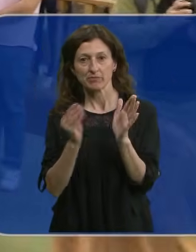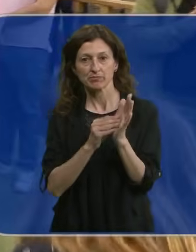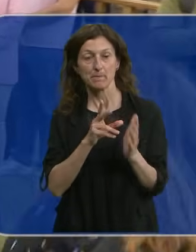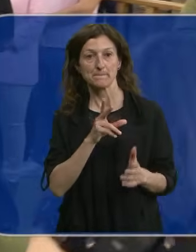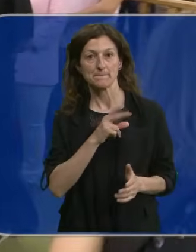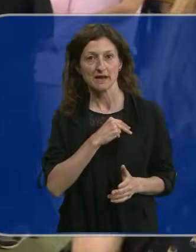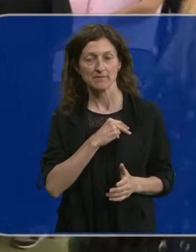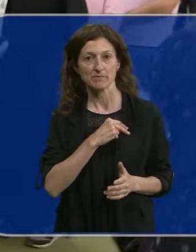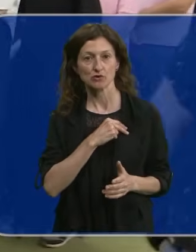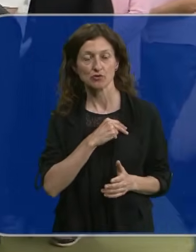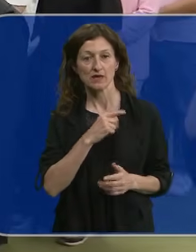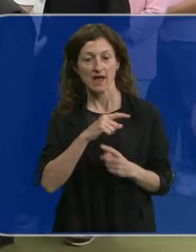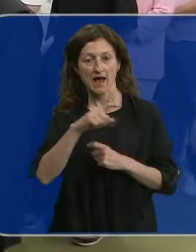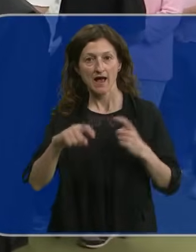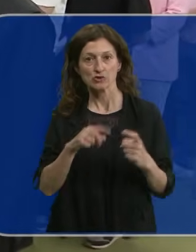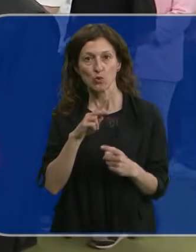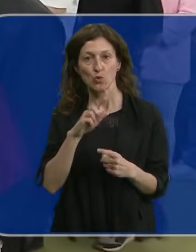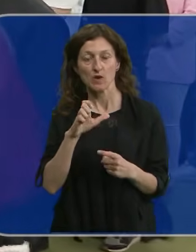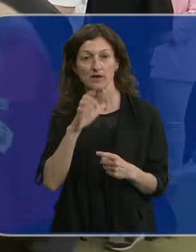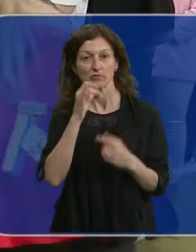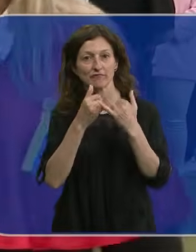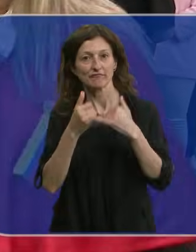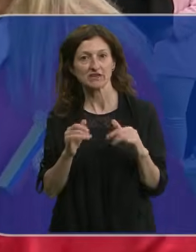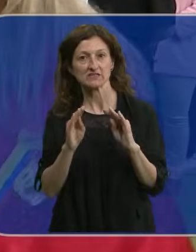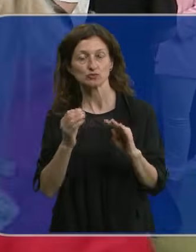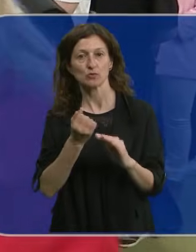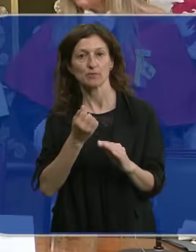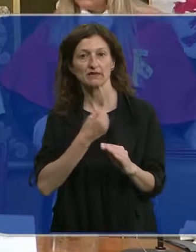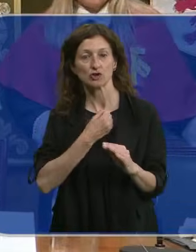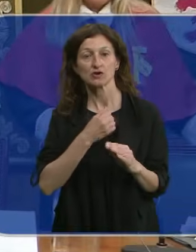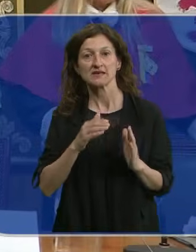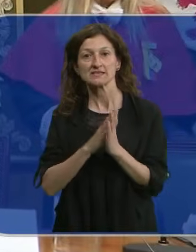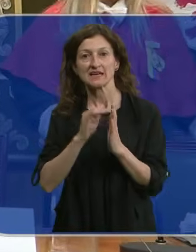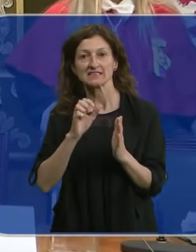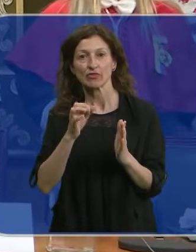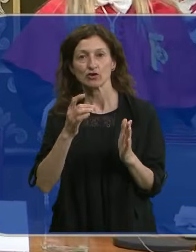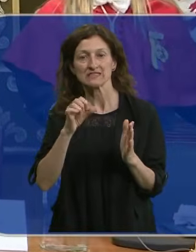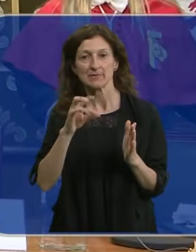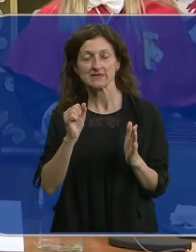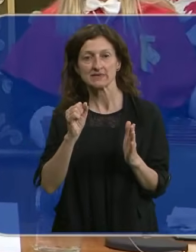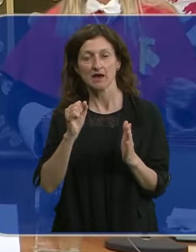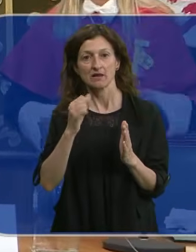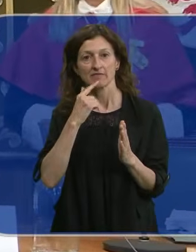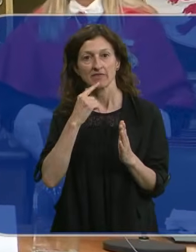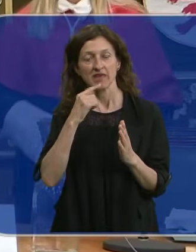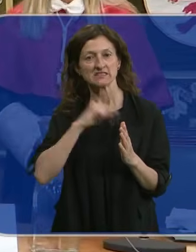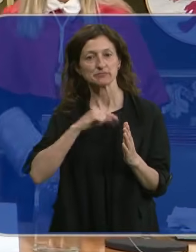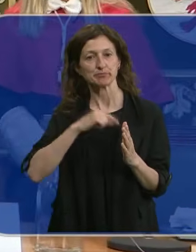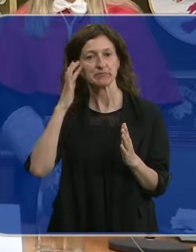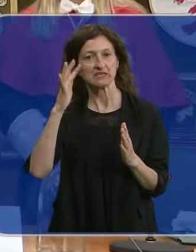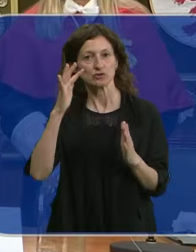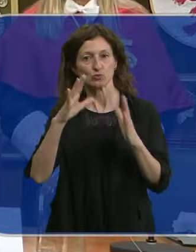premios y distinciones que otorga cada año la ULE con motivo de la festividad de su patrón, San Isidoro de Sevilla, que inspira el espíritu de la